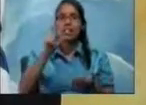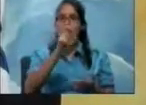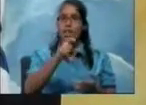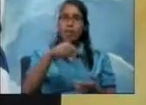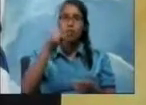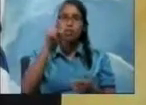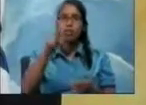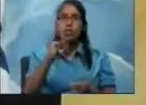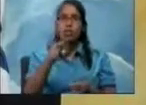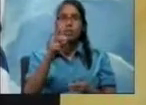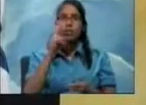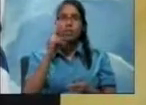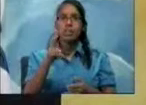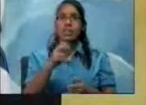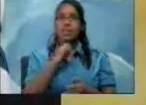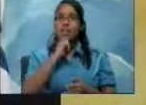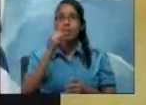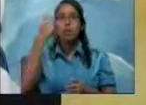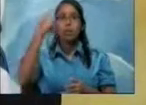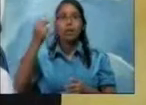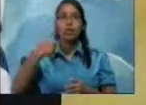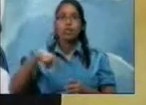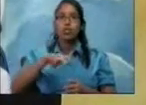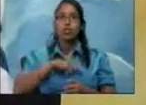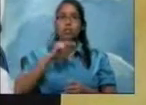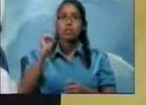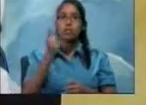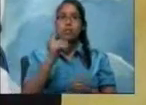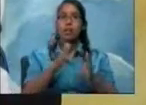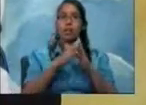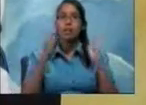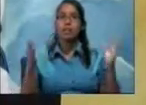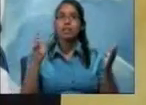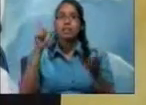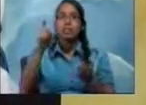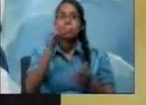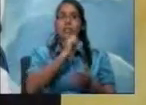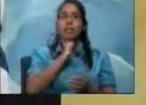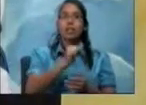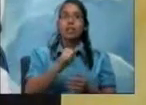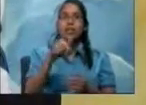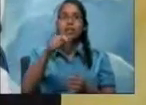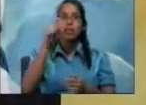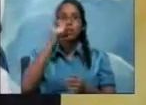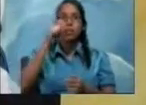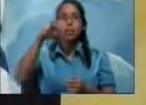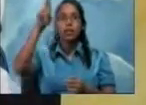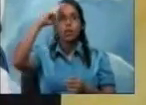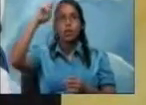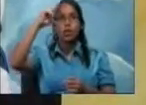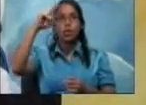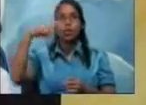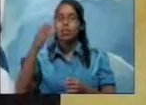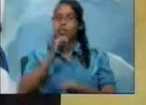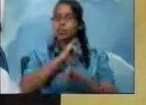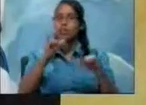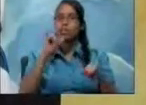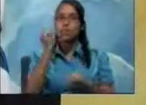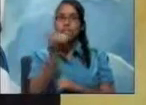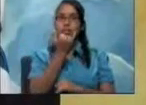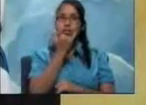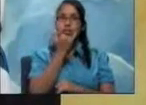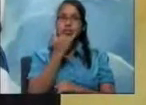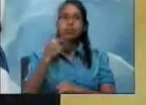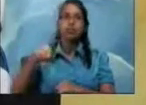Pedro se dio cuenta y es para nosotros primero la gran enseñanza es que Pedro reconoció que él había fallado nosotros